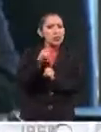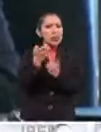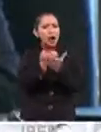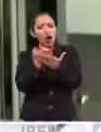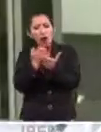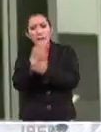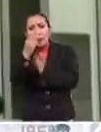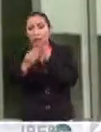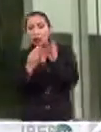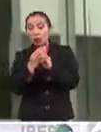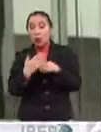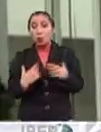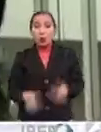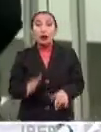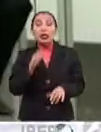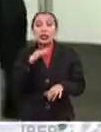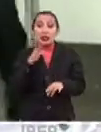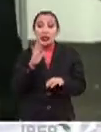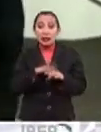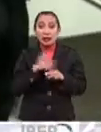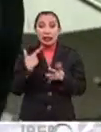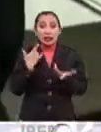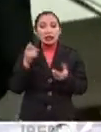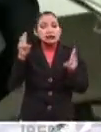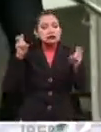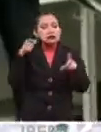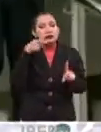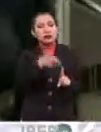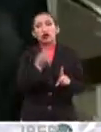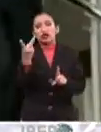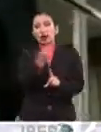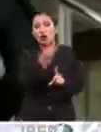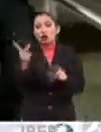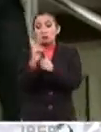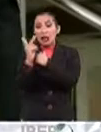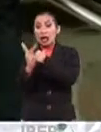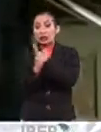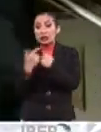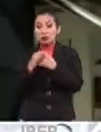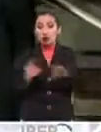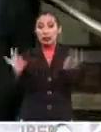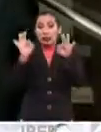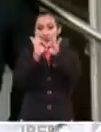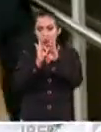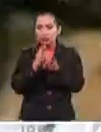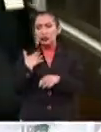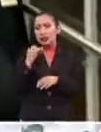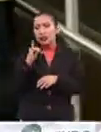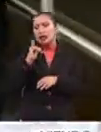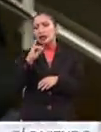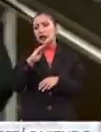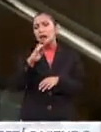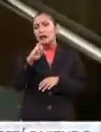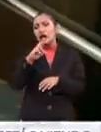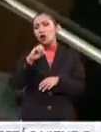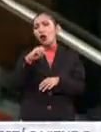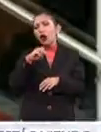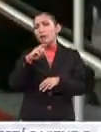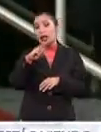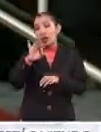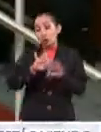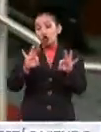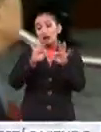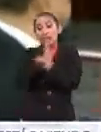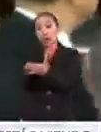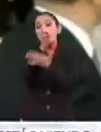la economía global y, por supuesto, al tratarse y referirse de las dos grandes naciones. Por cierto, finalmente, Iberoamérica, importante su